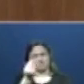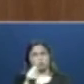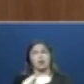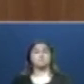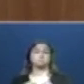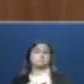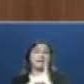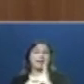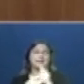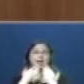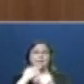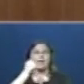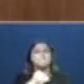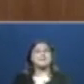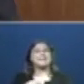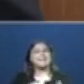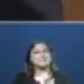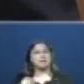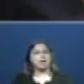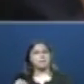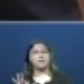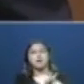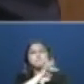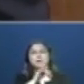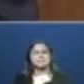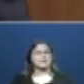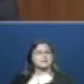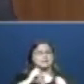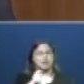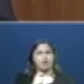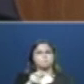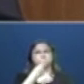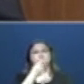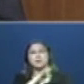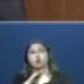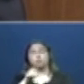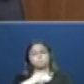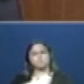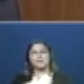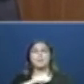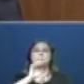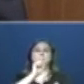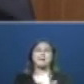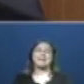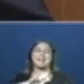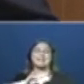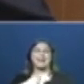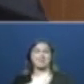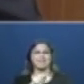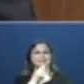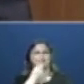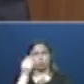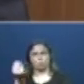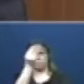garantía y de promoción y comercialización potenciando la relación de la marca Tierra de sabor con nuestra oferta